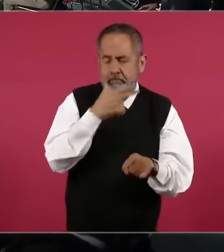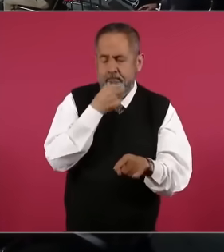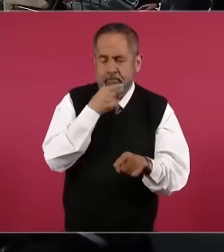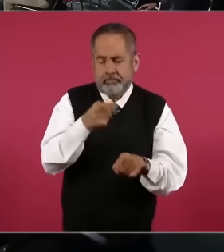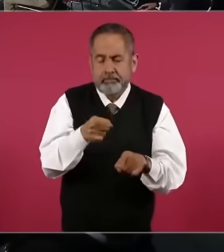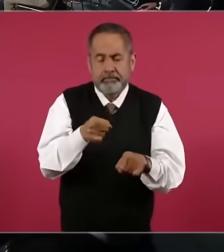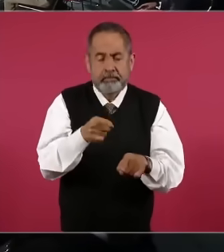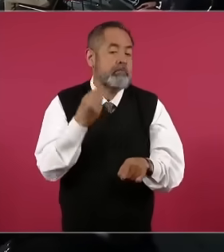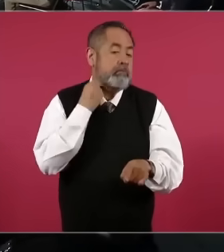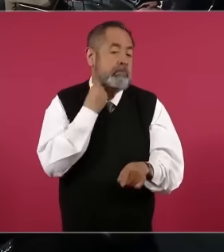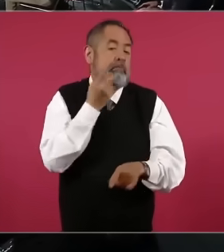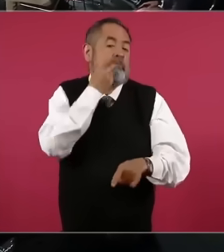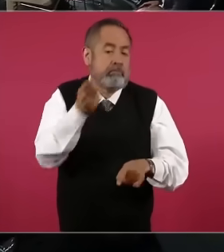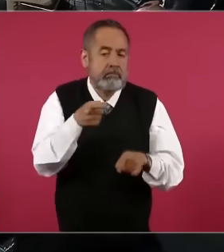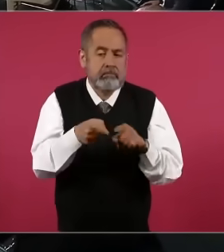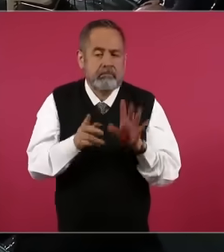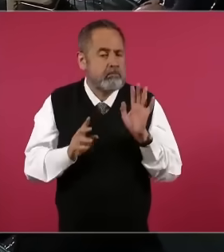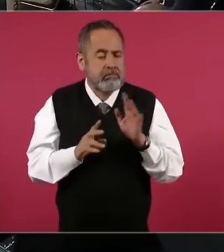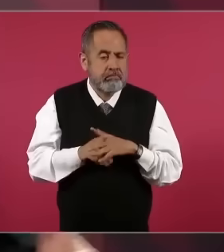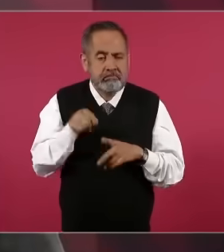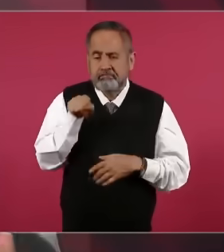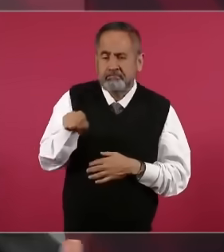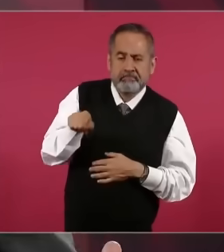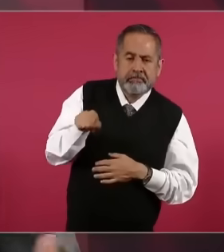del señor Zambada, de que lo habían